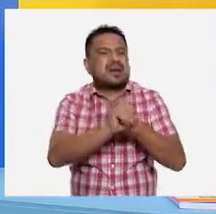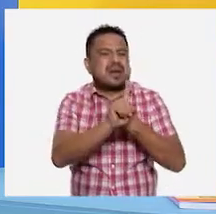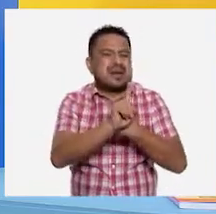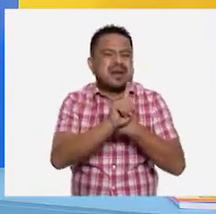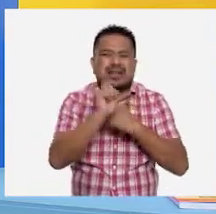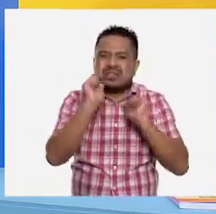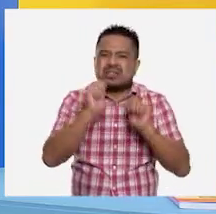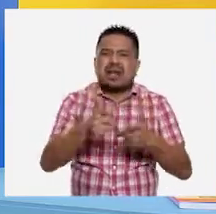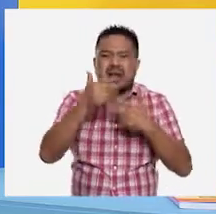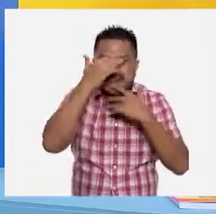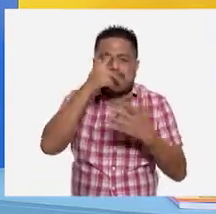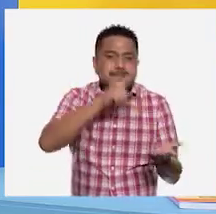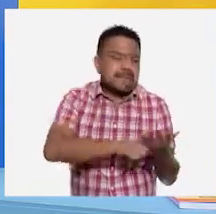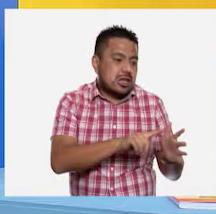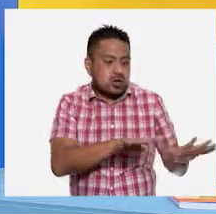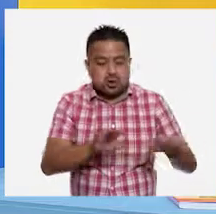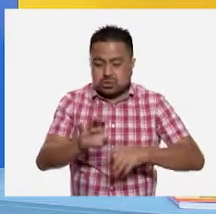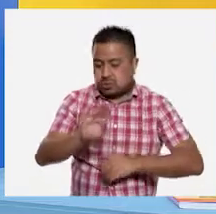en 1994.